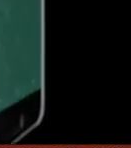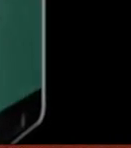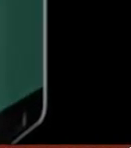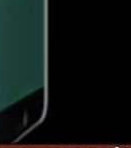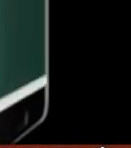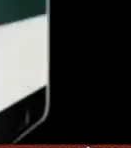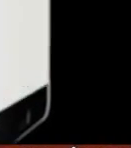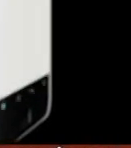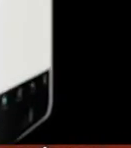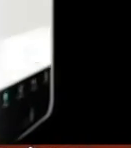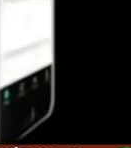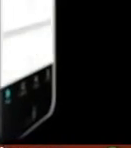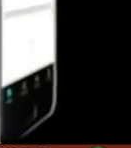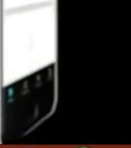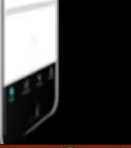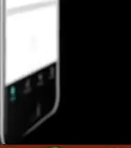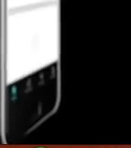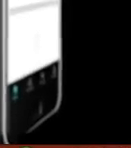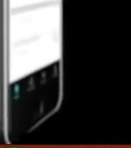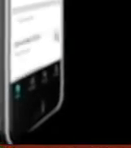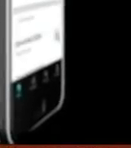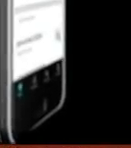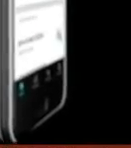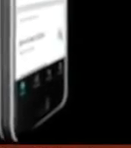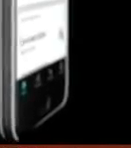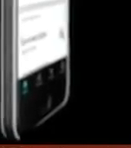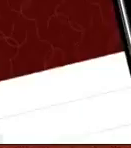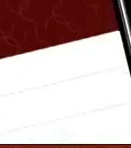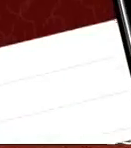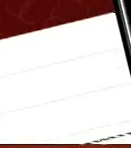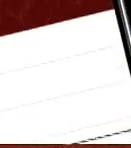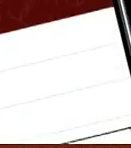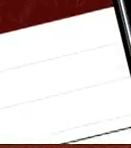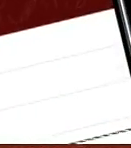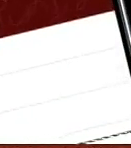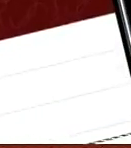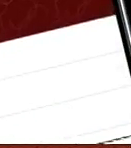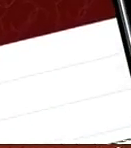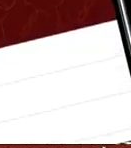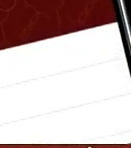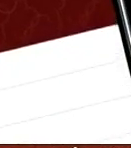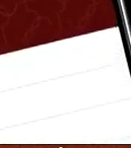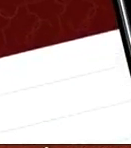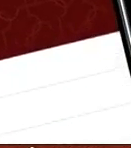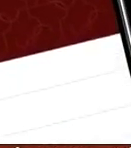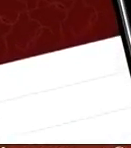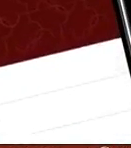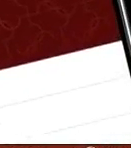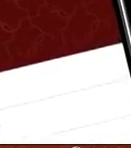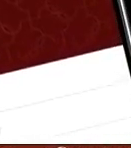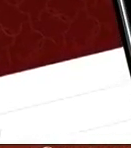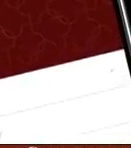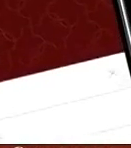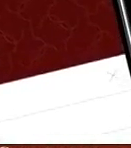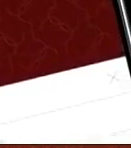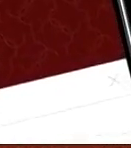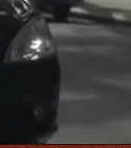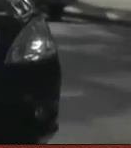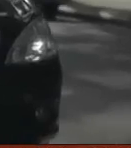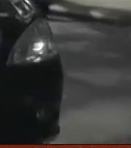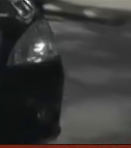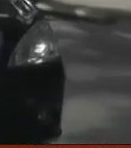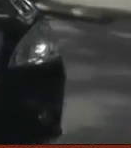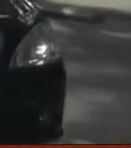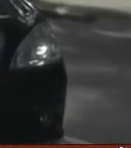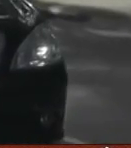un comunicado y anunciaron en sus redes sociales que tendrían un 20% menos de unidades en activo. Luis